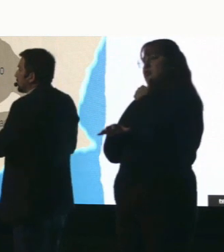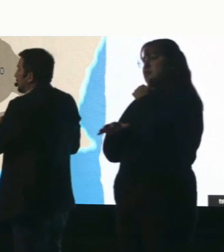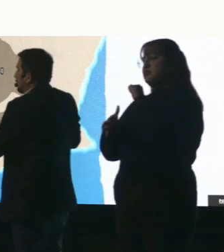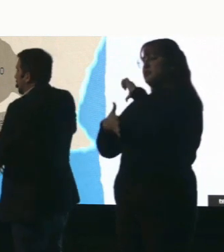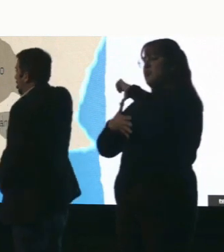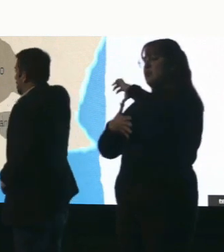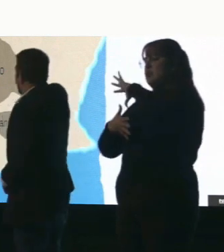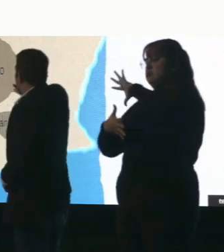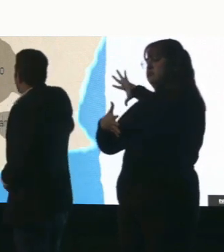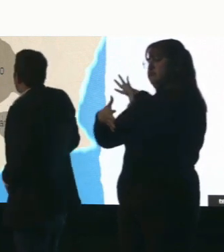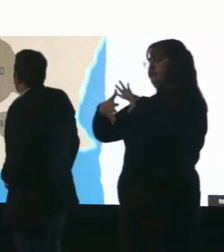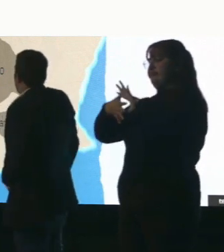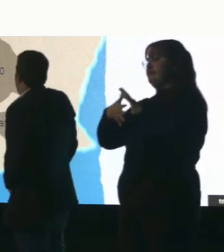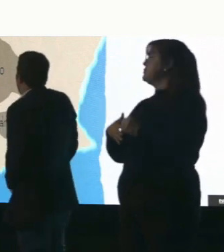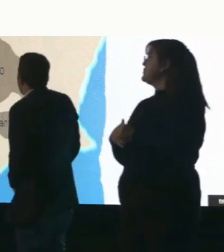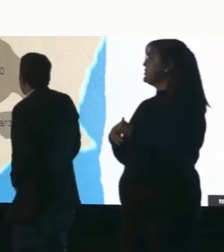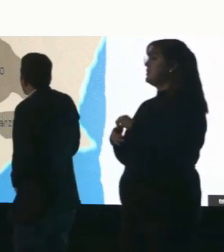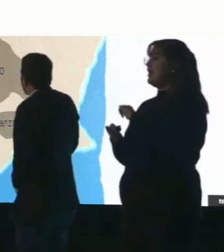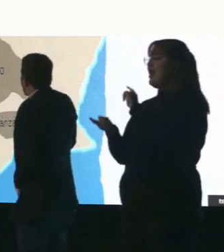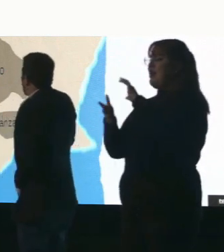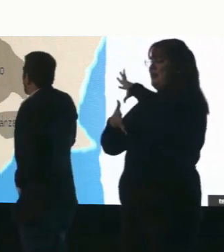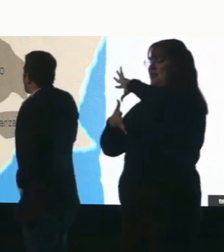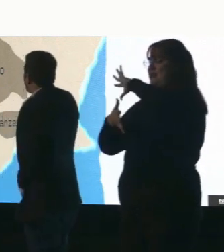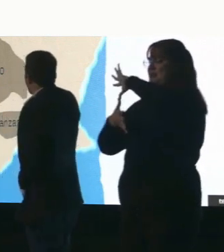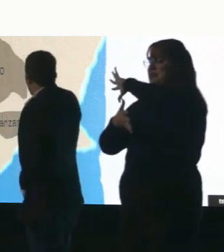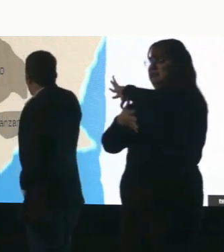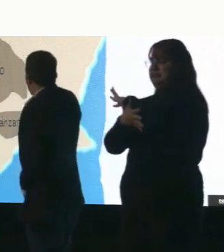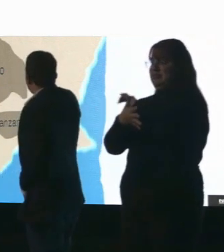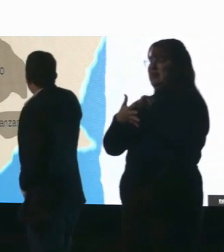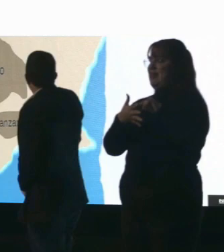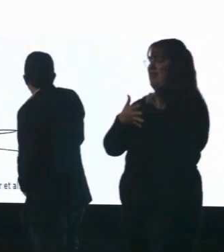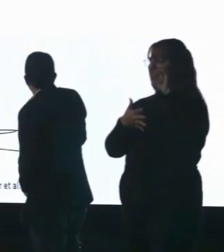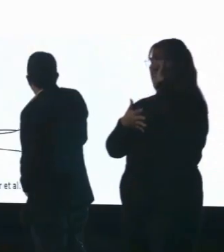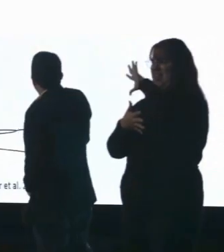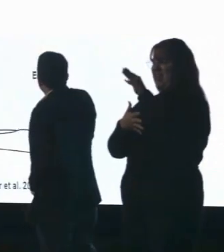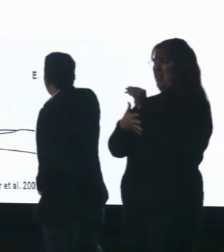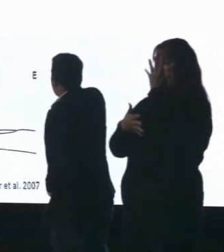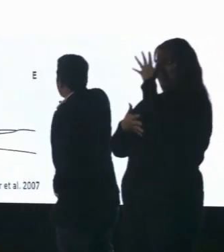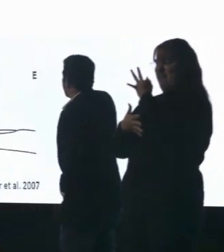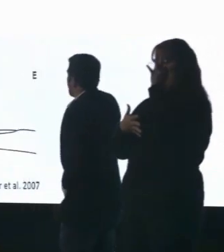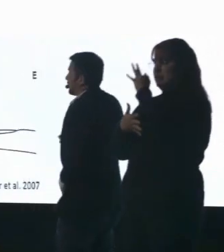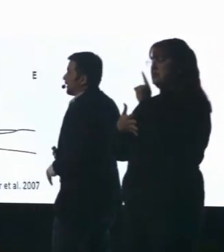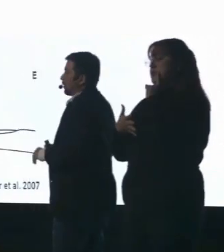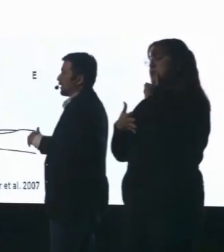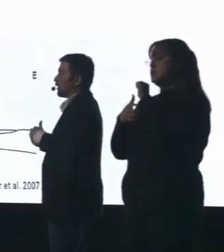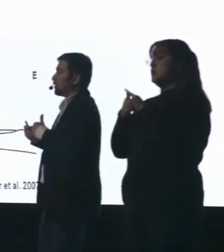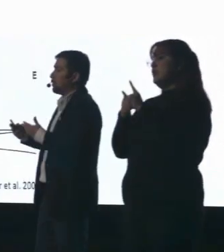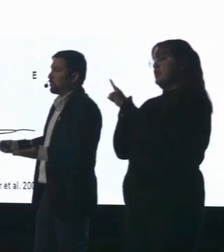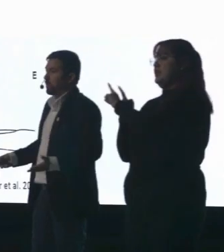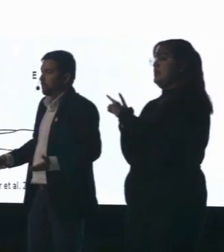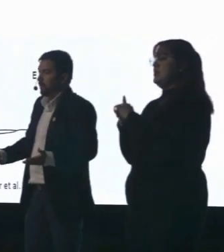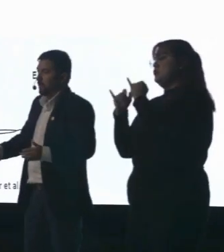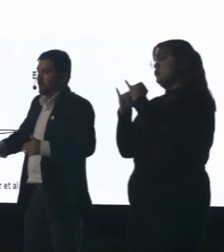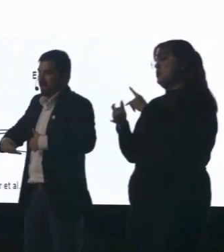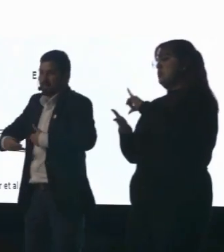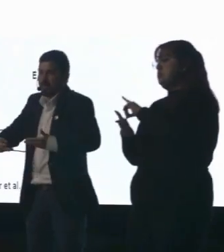que sería África, y por lo tanto el escenario que nosotros teníamos era ese, es decir, una zona de subducción que es